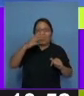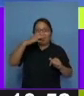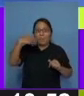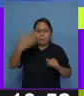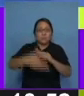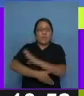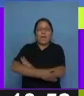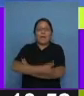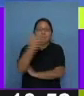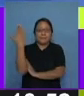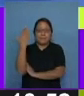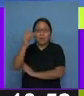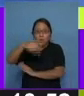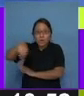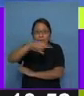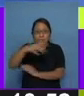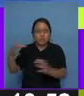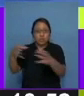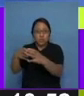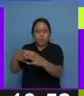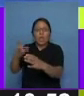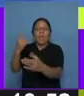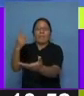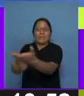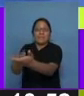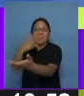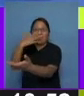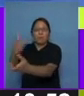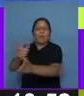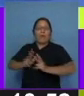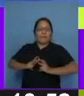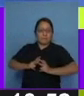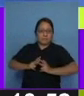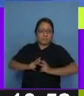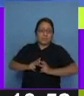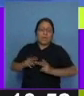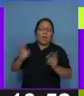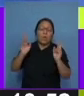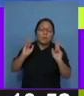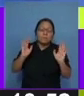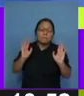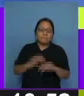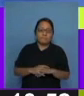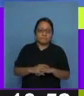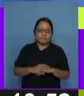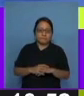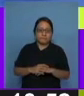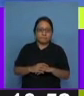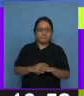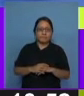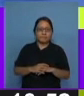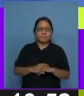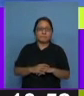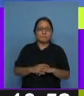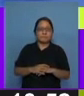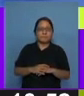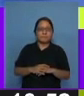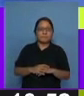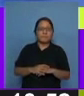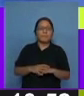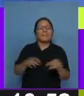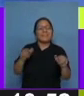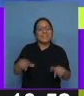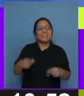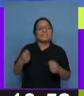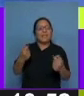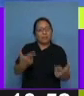que ellos tienen, puedan definir estas cuestiones, ¿no? Pero sin duda, el